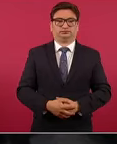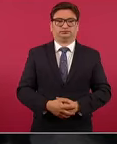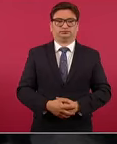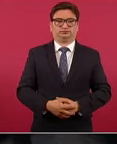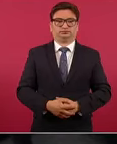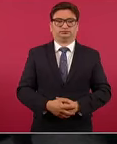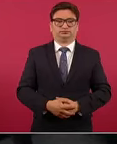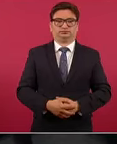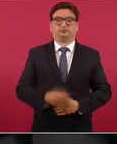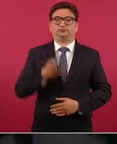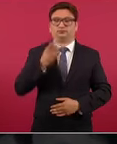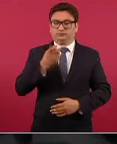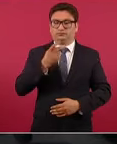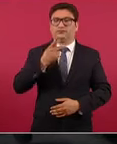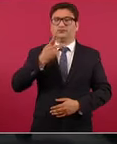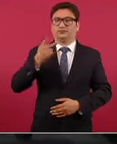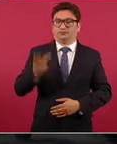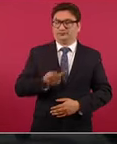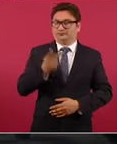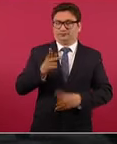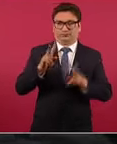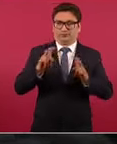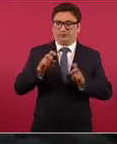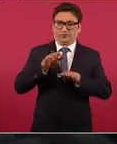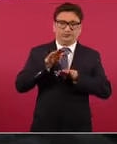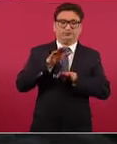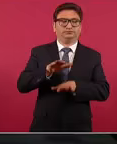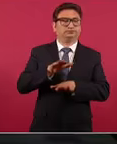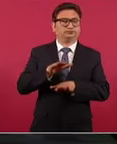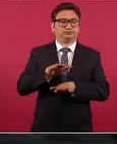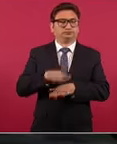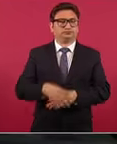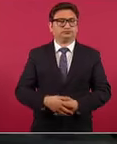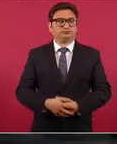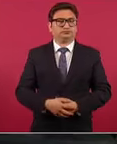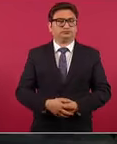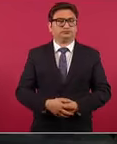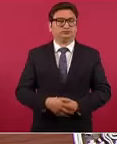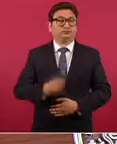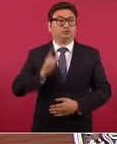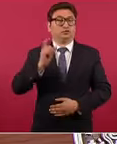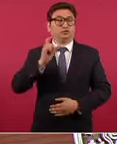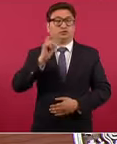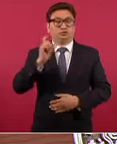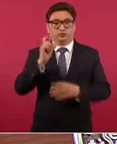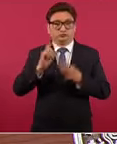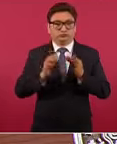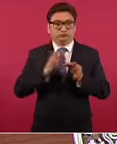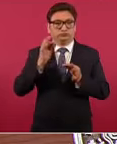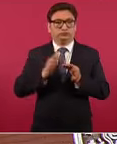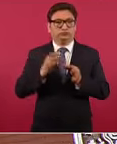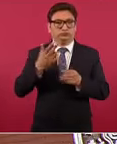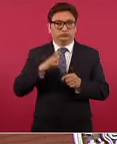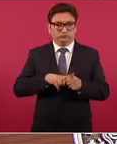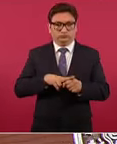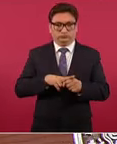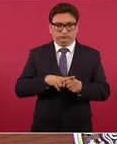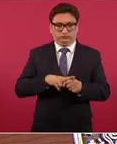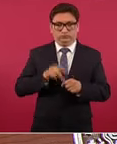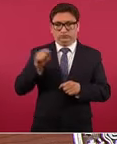sobre e cuando va a estar este hospital de hermosillo